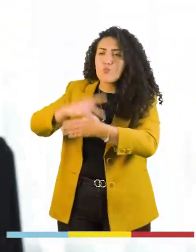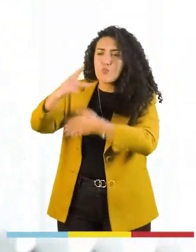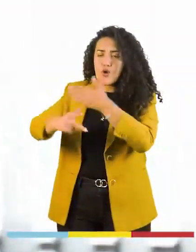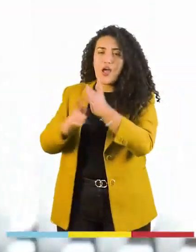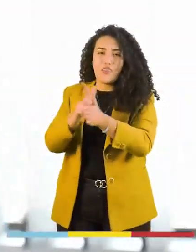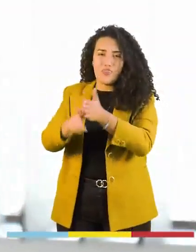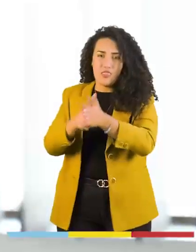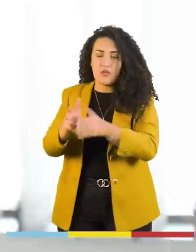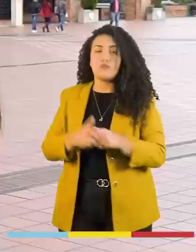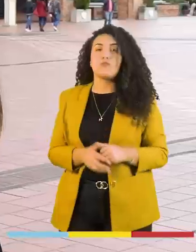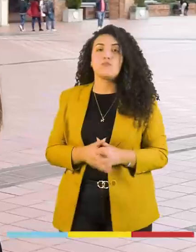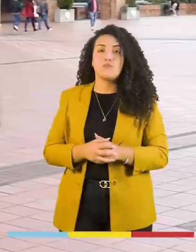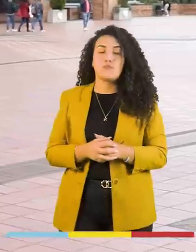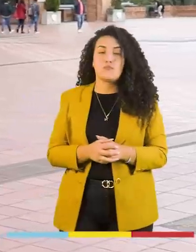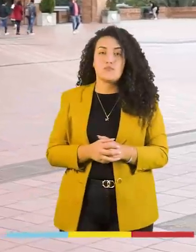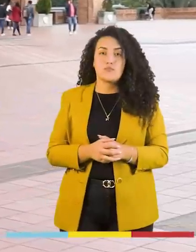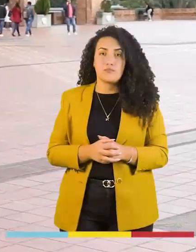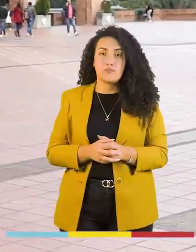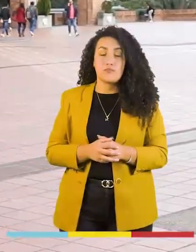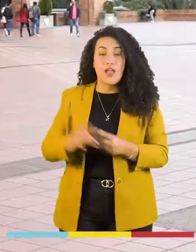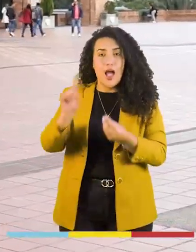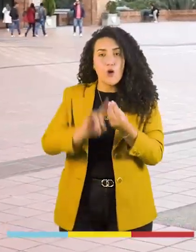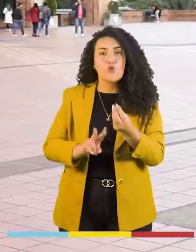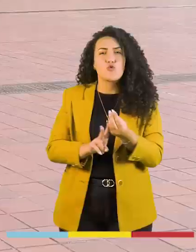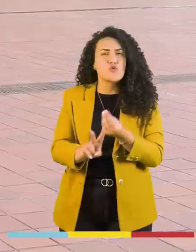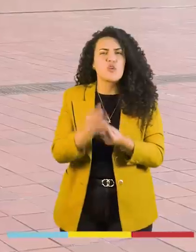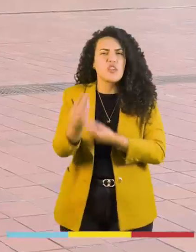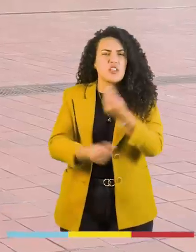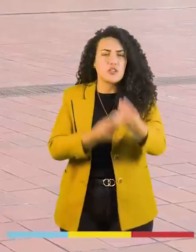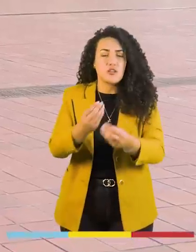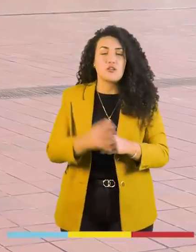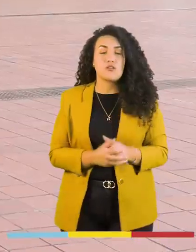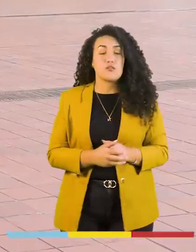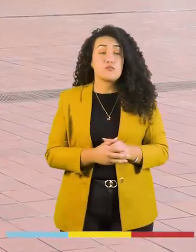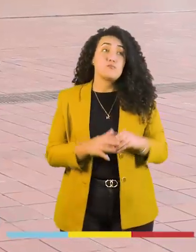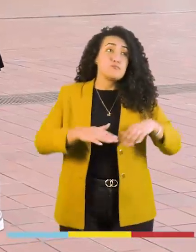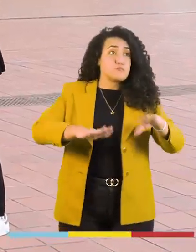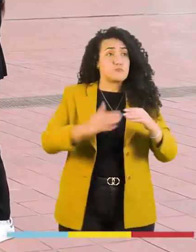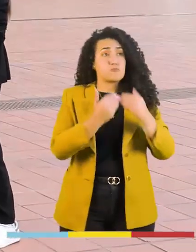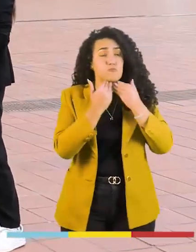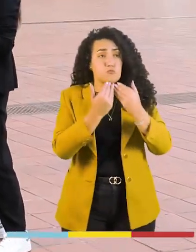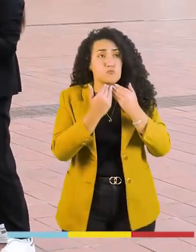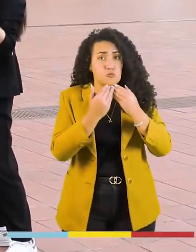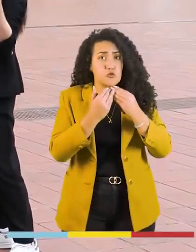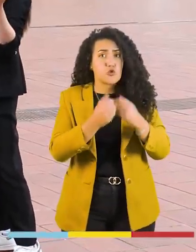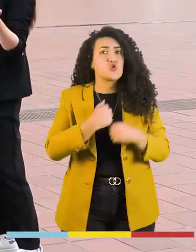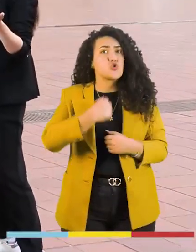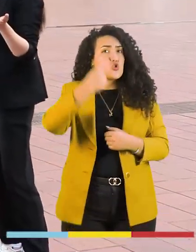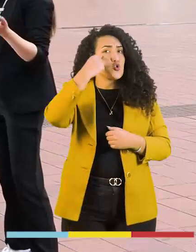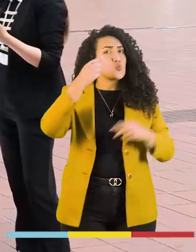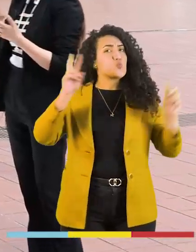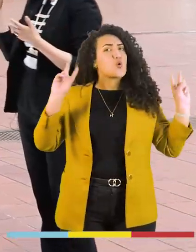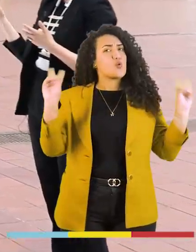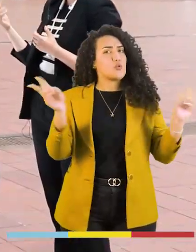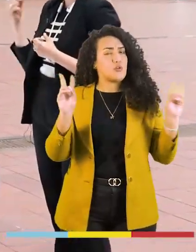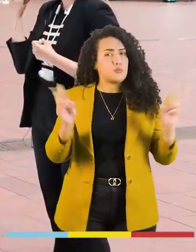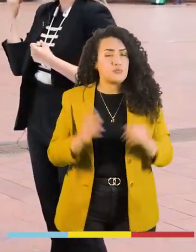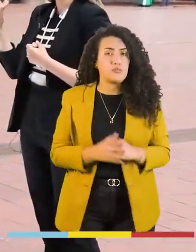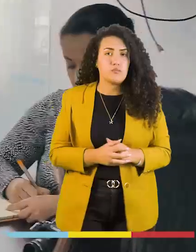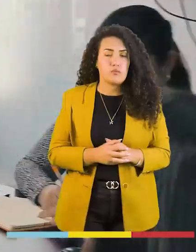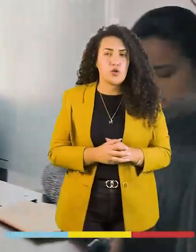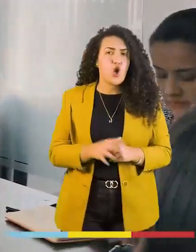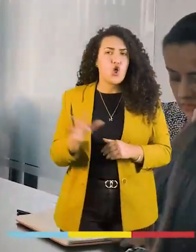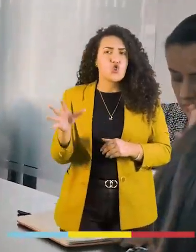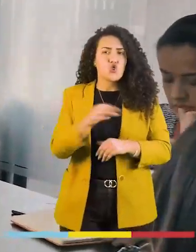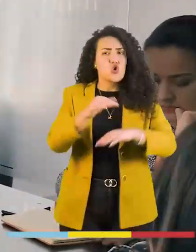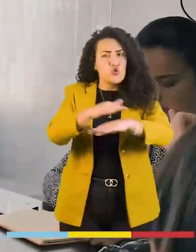del proyecto Regiotram. Listo, perfecto. Audiovisuales, Javi, ¿qué podemos hacer para este evento? Bueno, vamos a hacer transmisión, desde luego, de todas